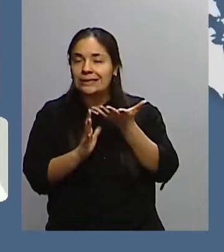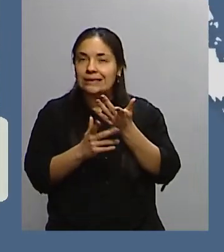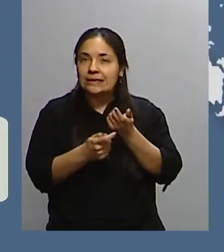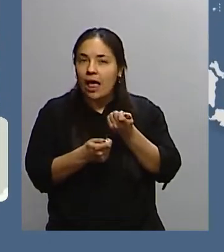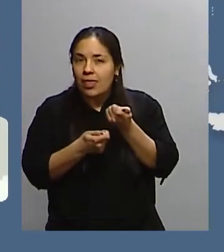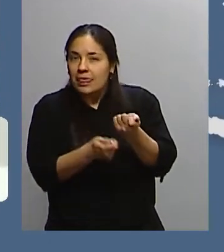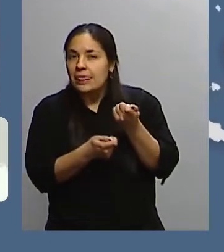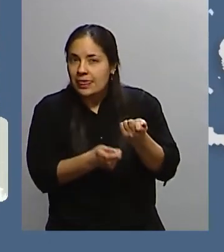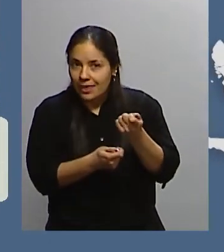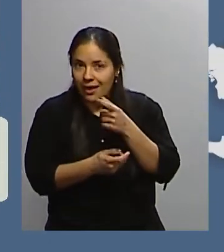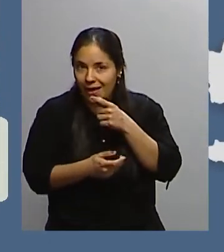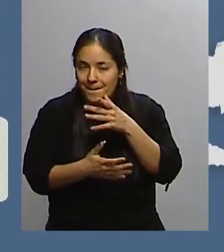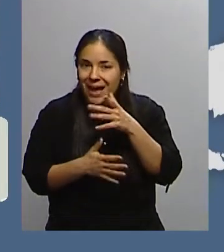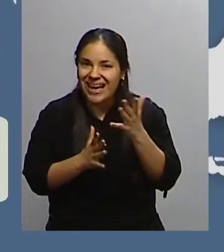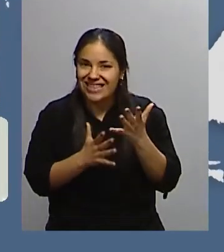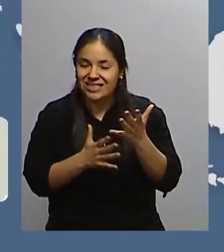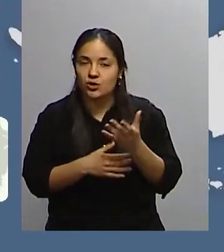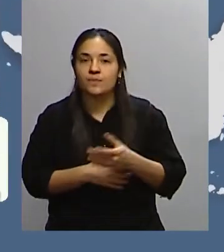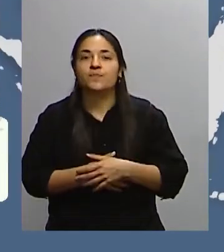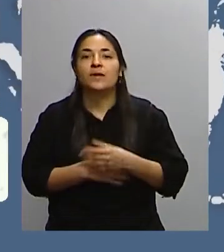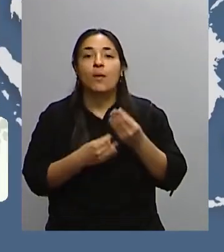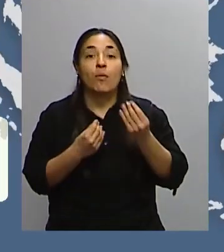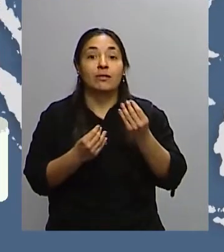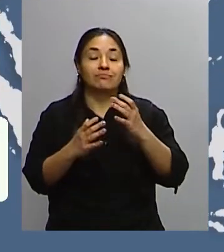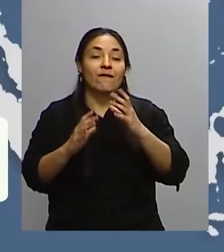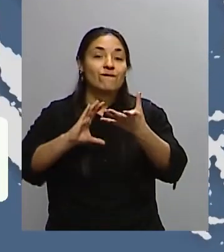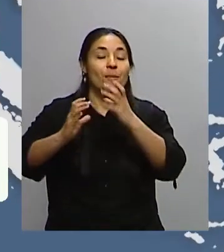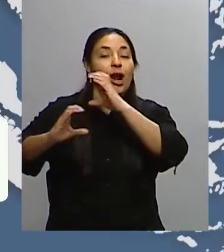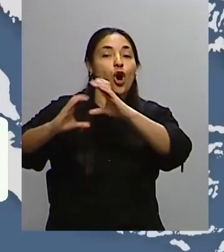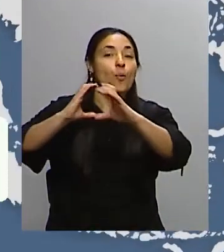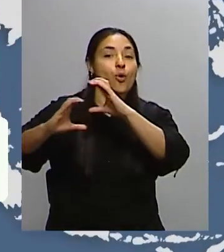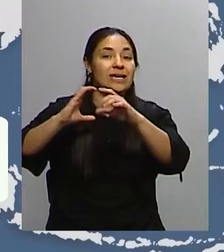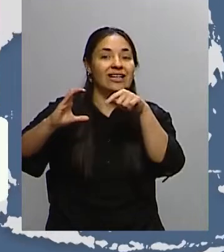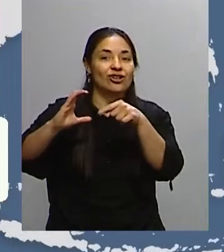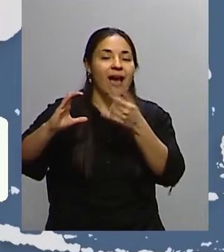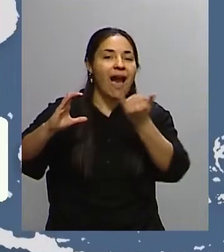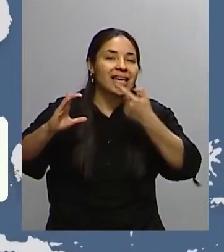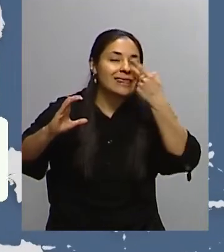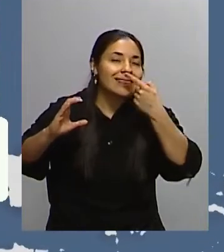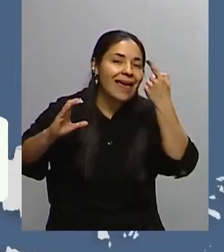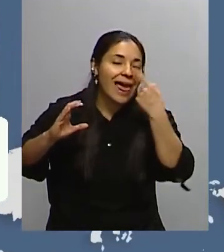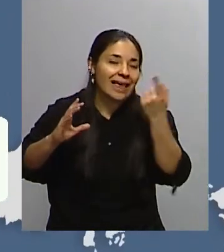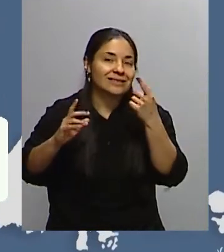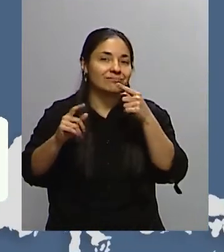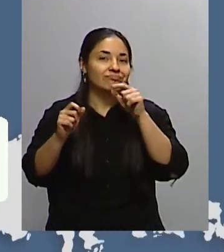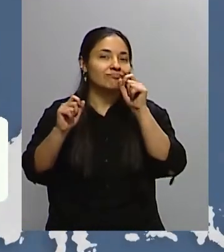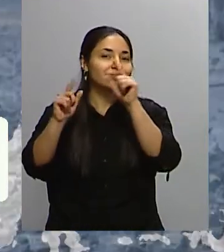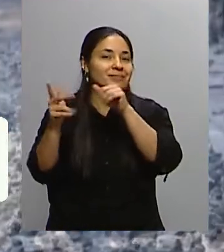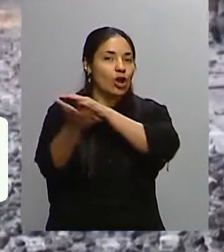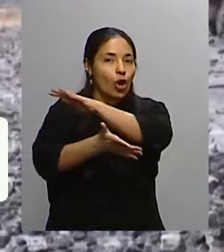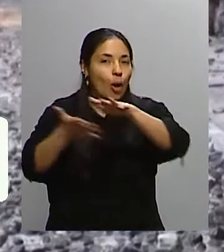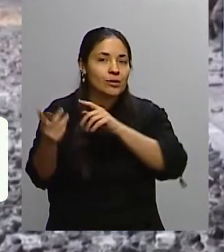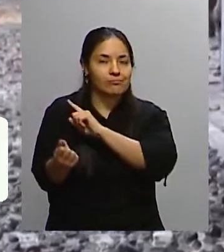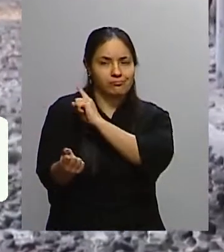se definen, digamos, el tratamiento mediático de acuerdo a los intereses de las clases altas, de las grandes